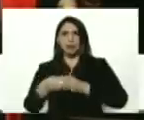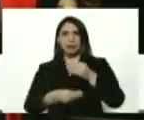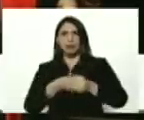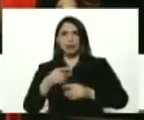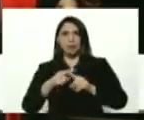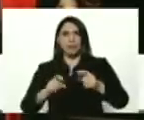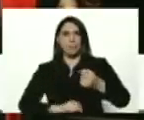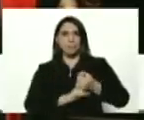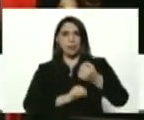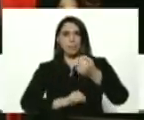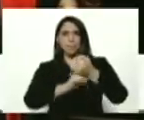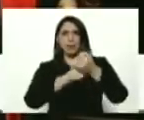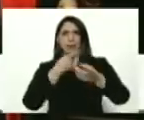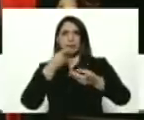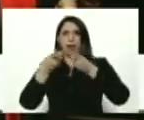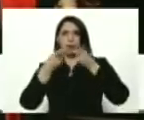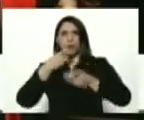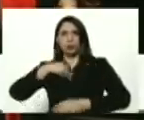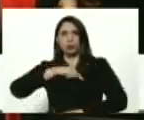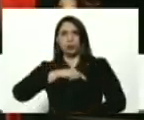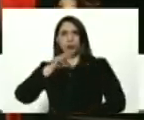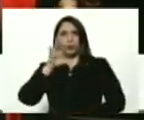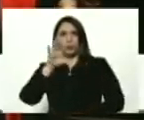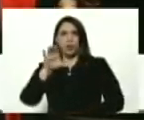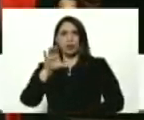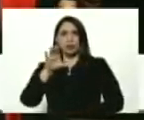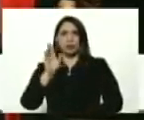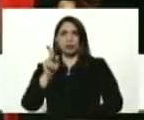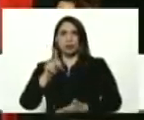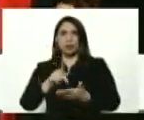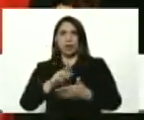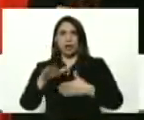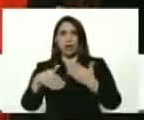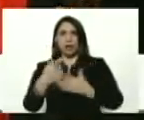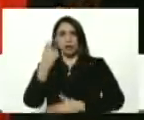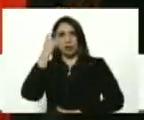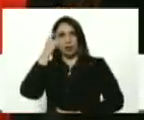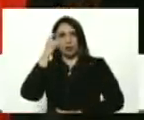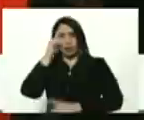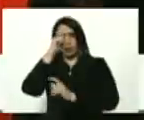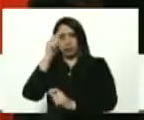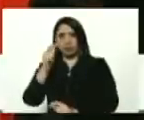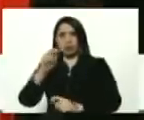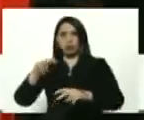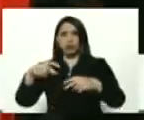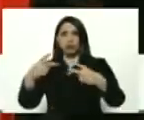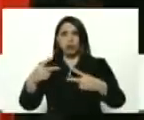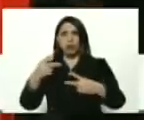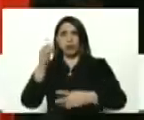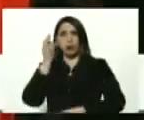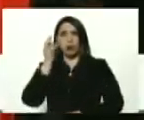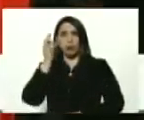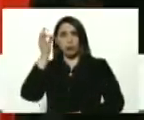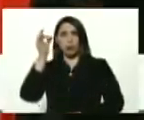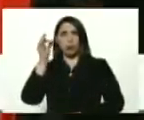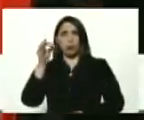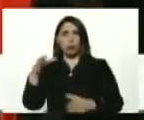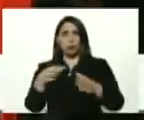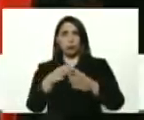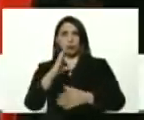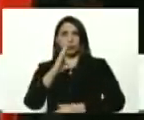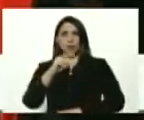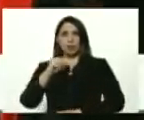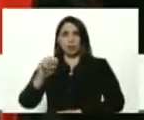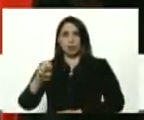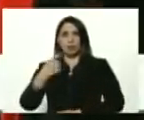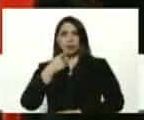para impulsar el diálogo en nuestro país para precisamente llegar a este día que es la designación de una nueva Junta del Consejo Nacional Electoral, considerando que estamos